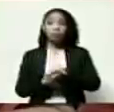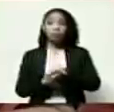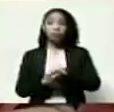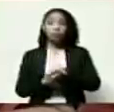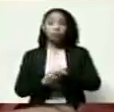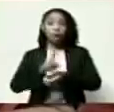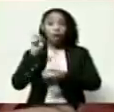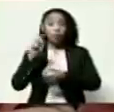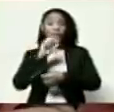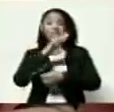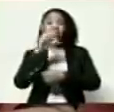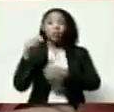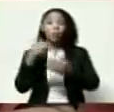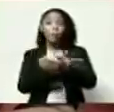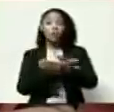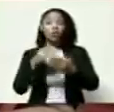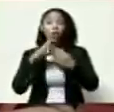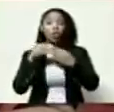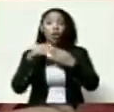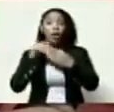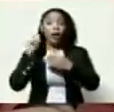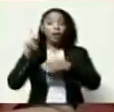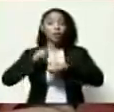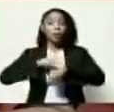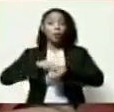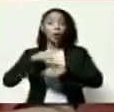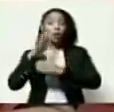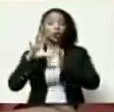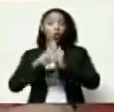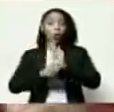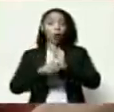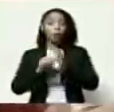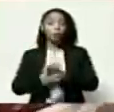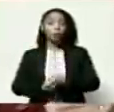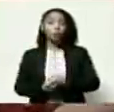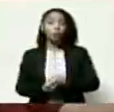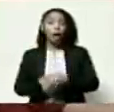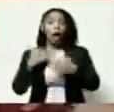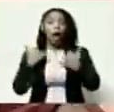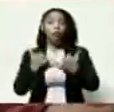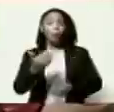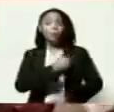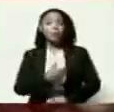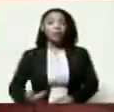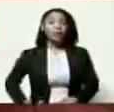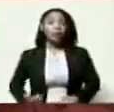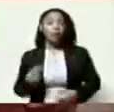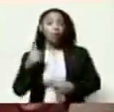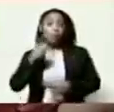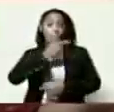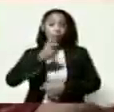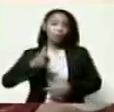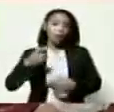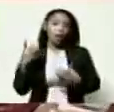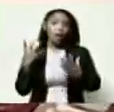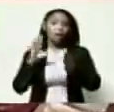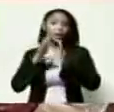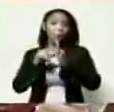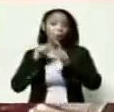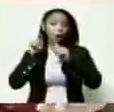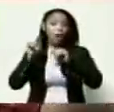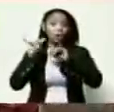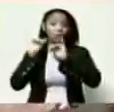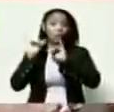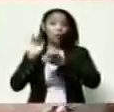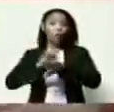Son más de 300 millones de dólares que se robaron el actual presidente con una gente. Bueno, se robaron entre ellos